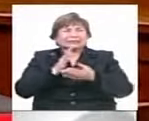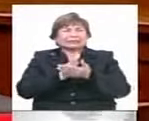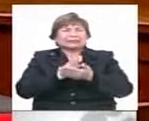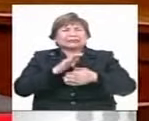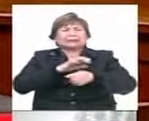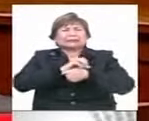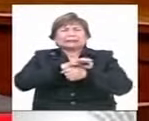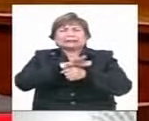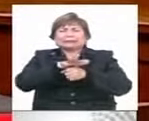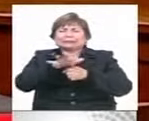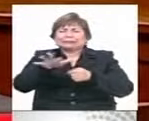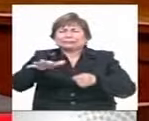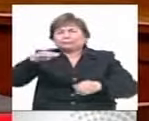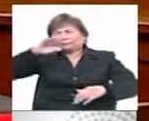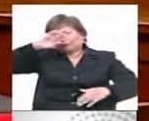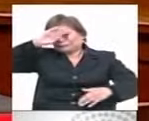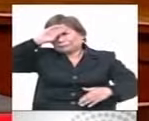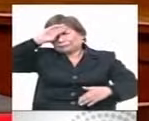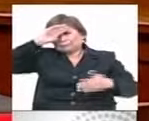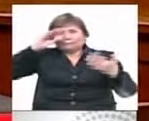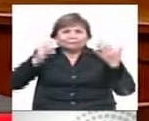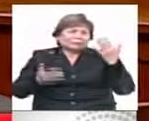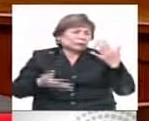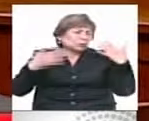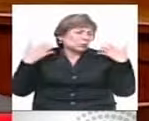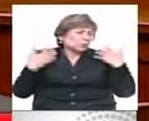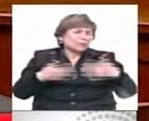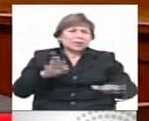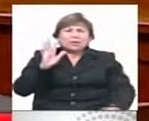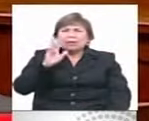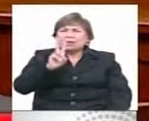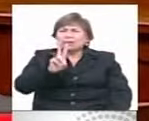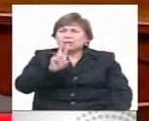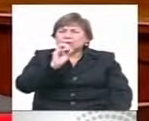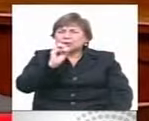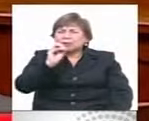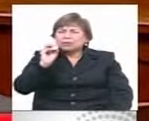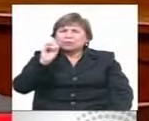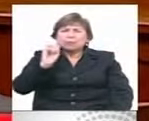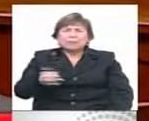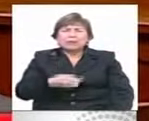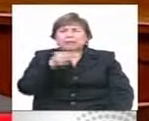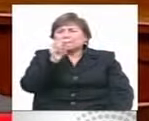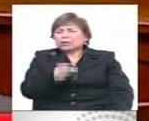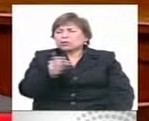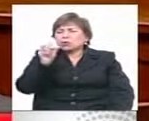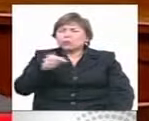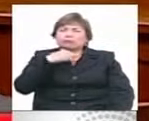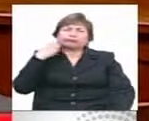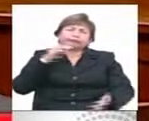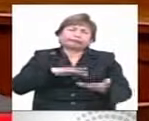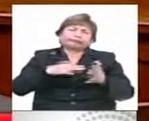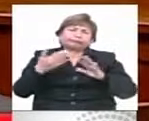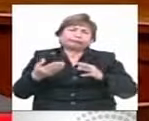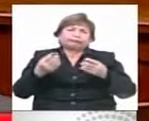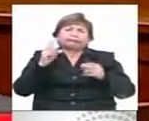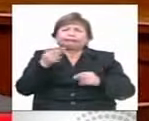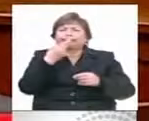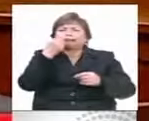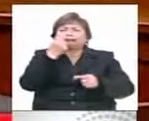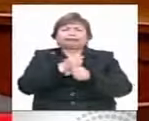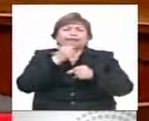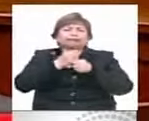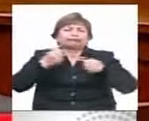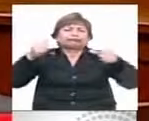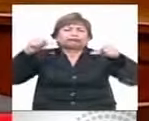social que vivimos y que ha dejado más de 200.000 víctimas y miles de empleos perdidos.